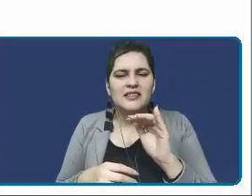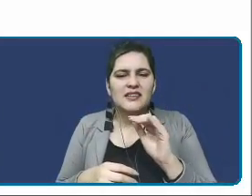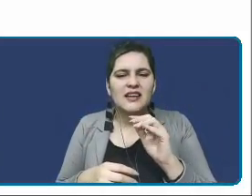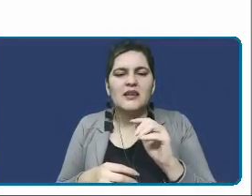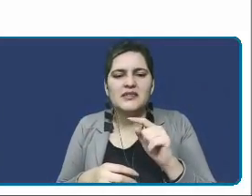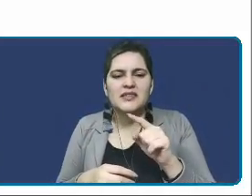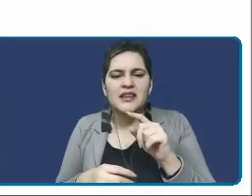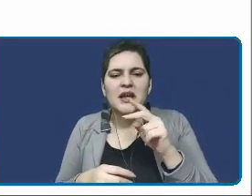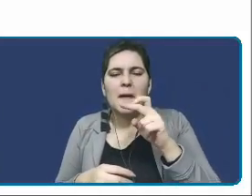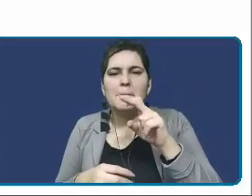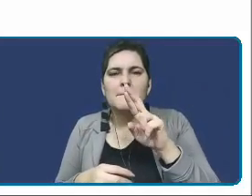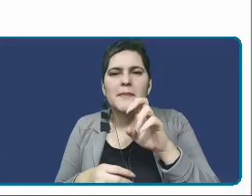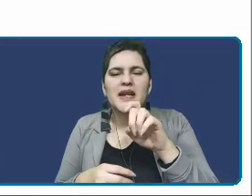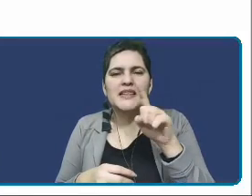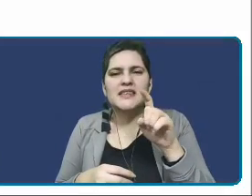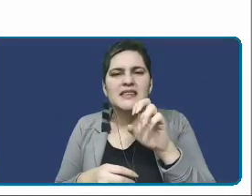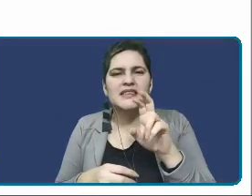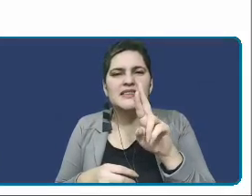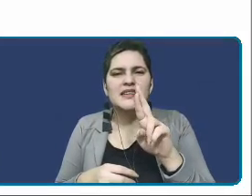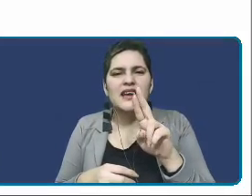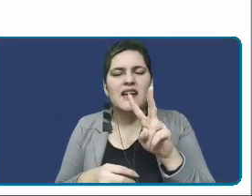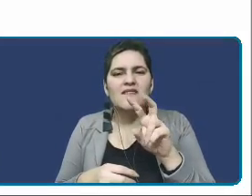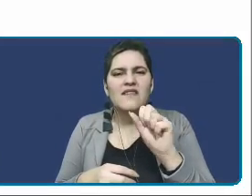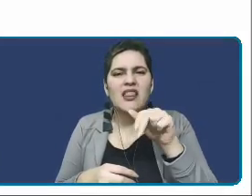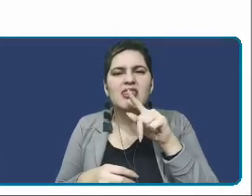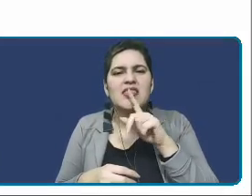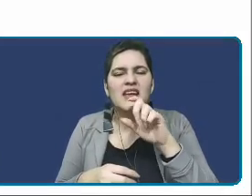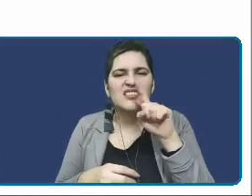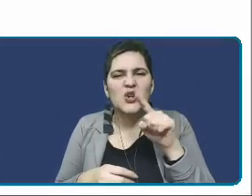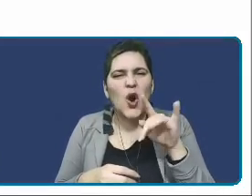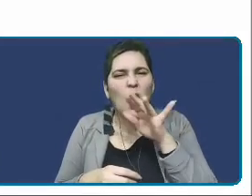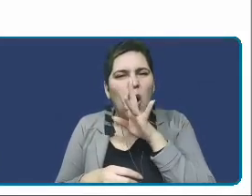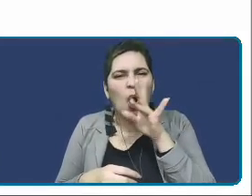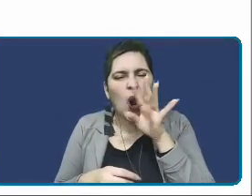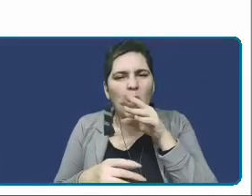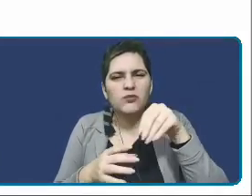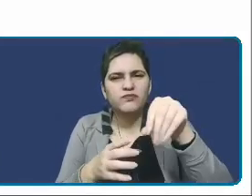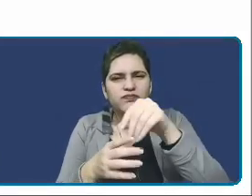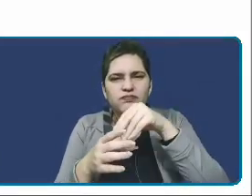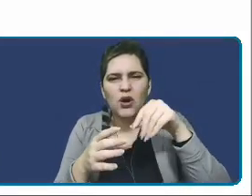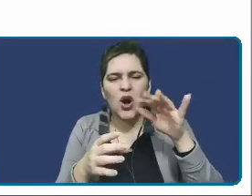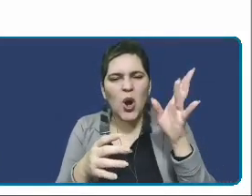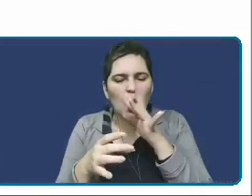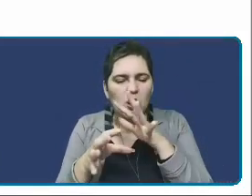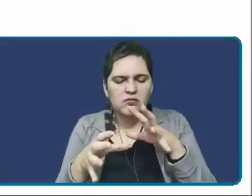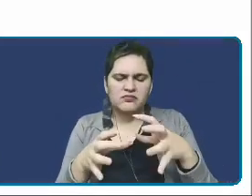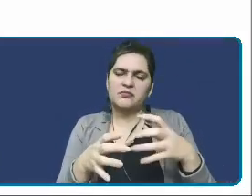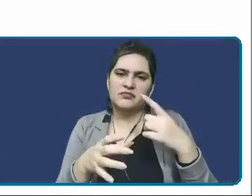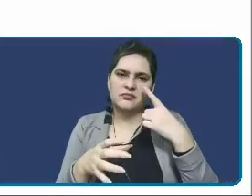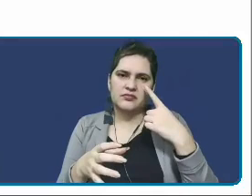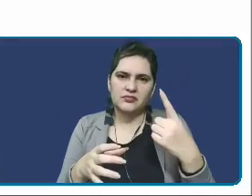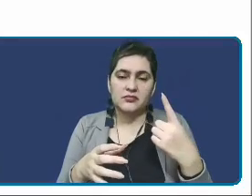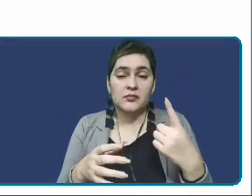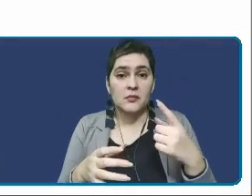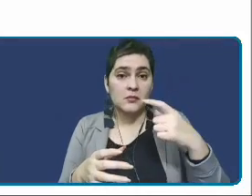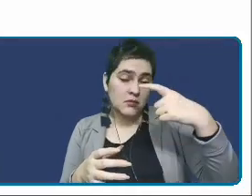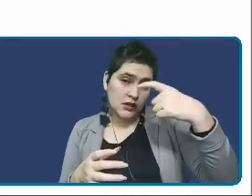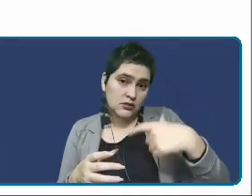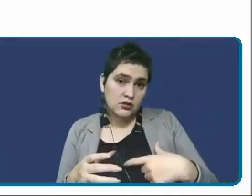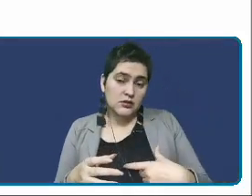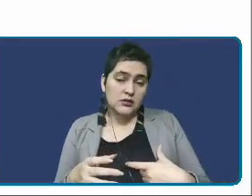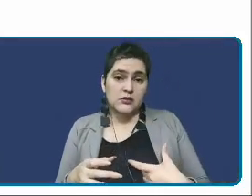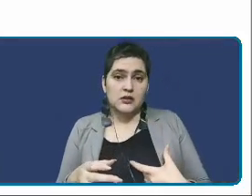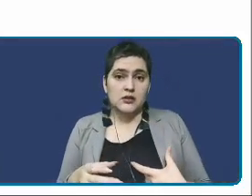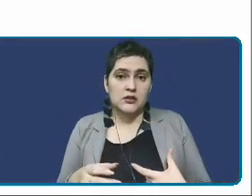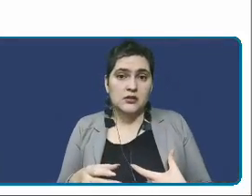la preservantes y colorantes, ¿ya? Como para cualquier persona. Siempre los